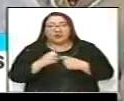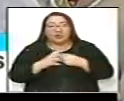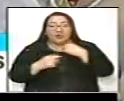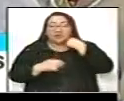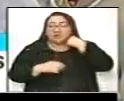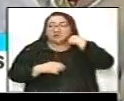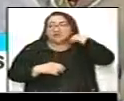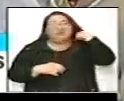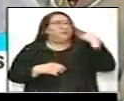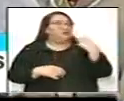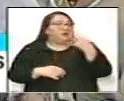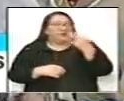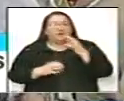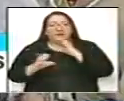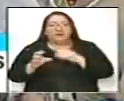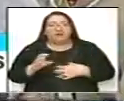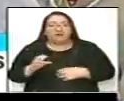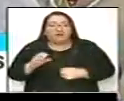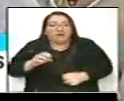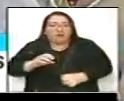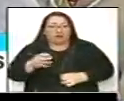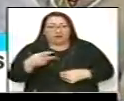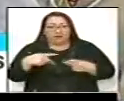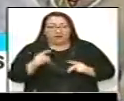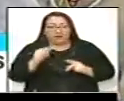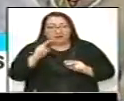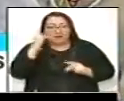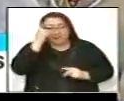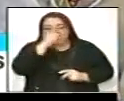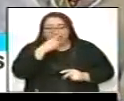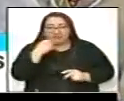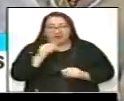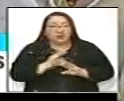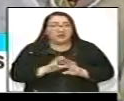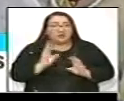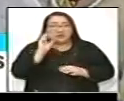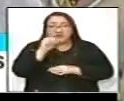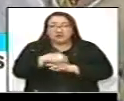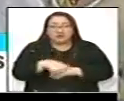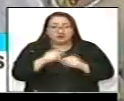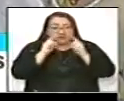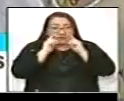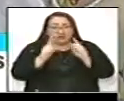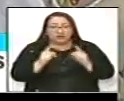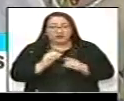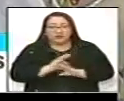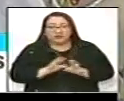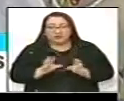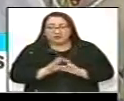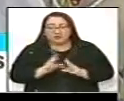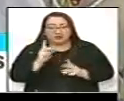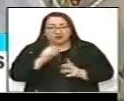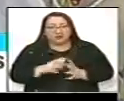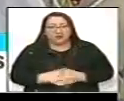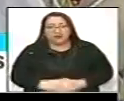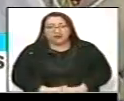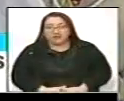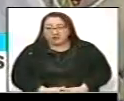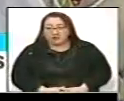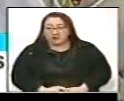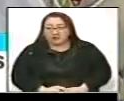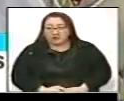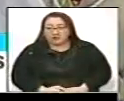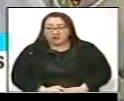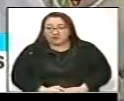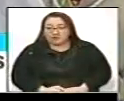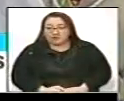un real diálogo que nos permita mirarnos en la cara sin bajar los ojos y sin complejidades, esto me